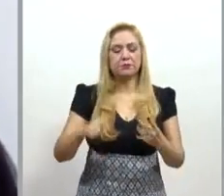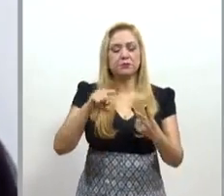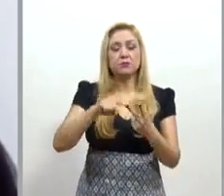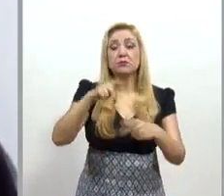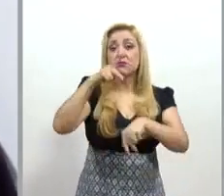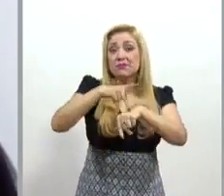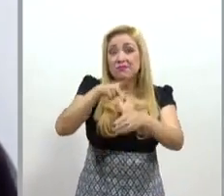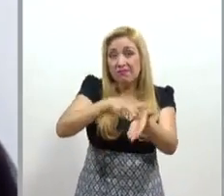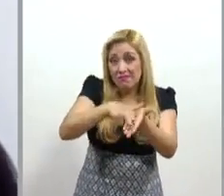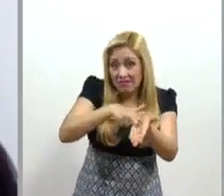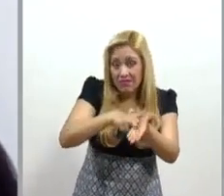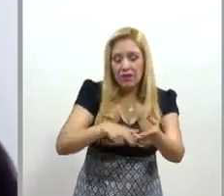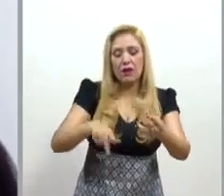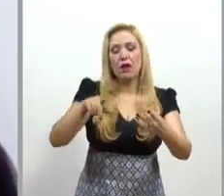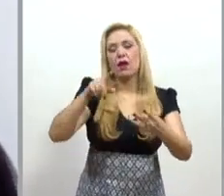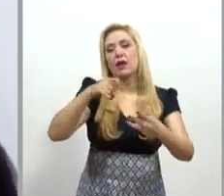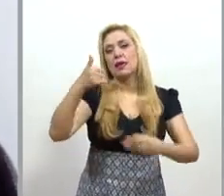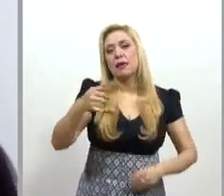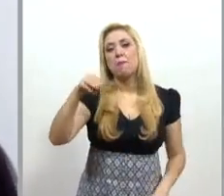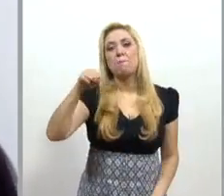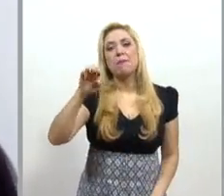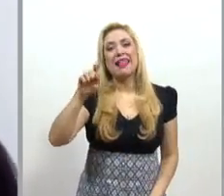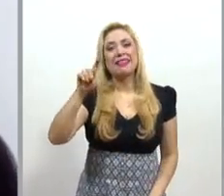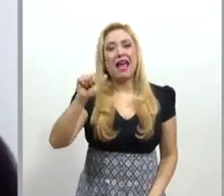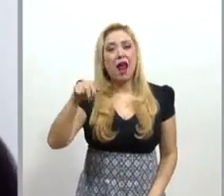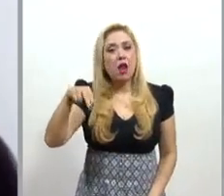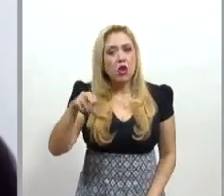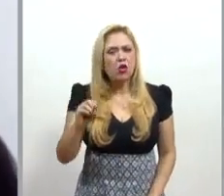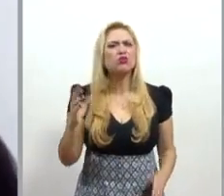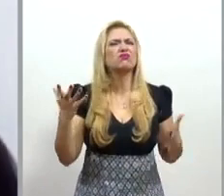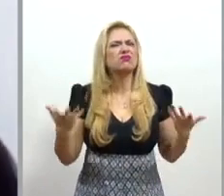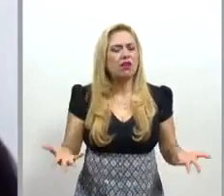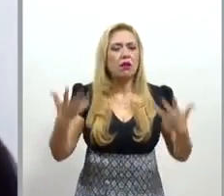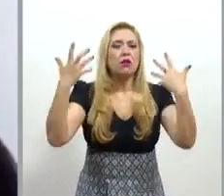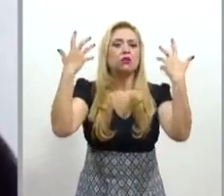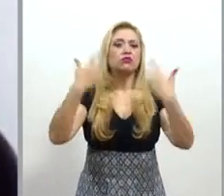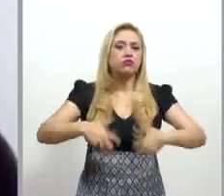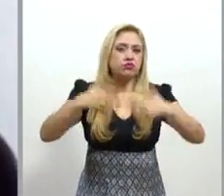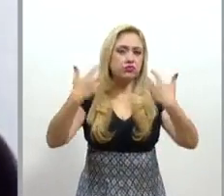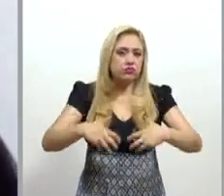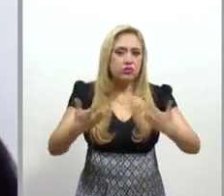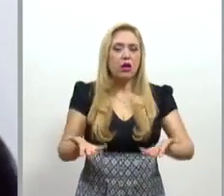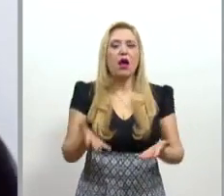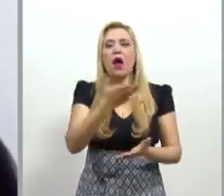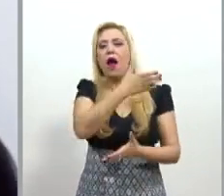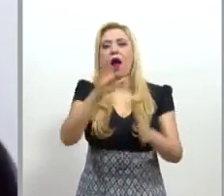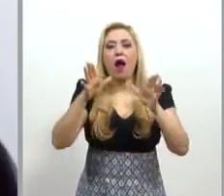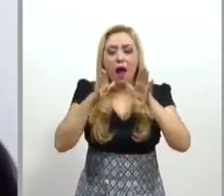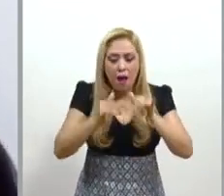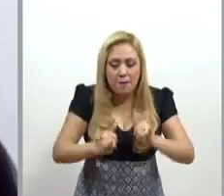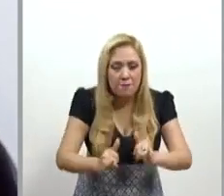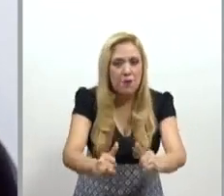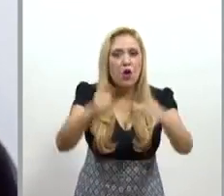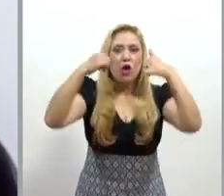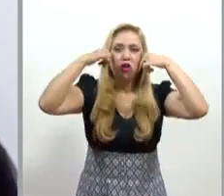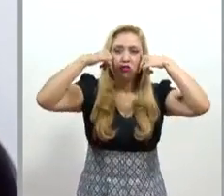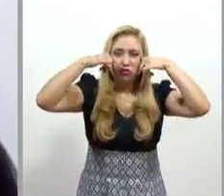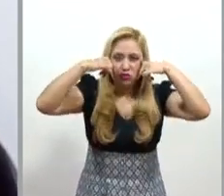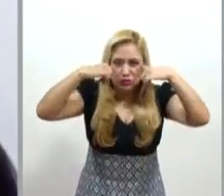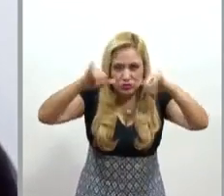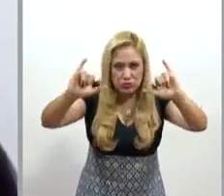el metano, se producen en actividades económicas como la agricultura, como la ganadería o como